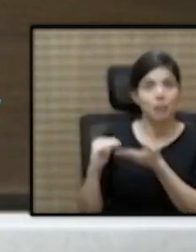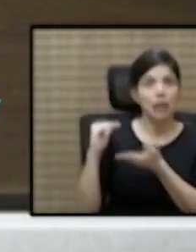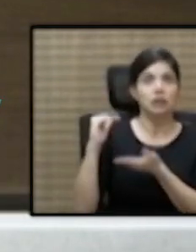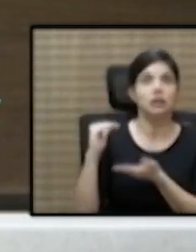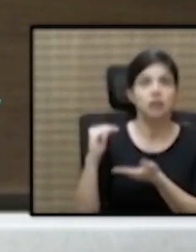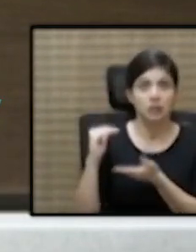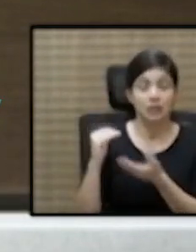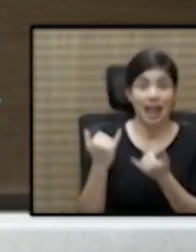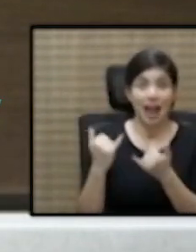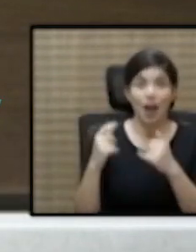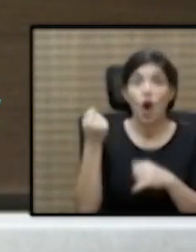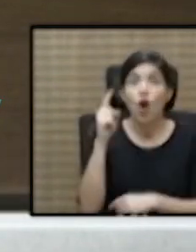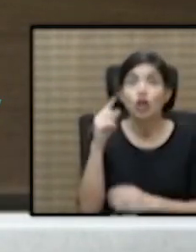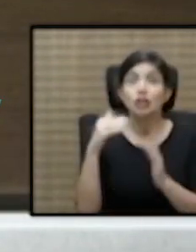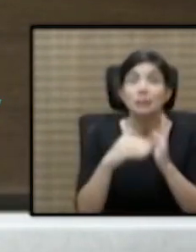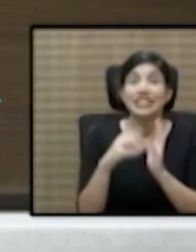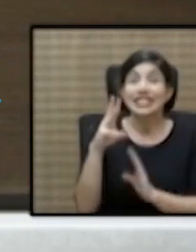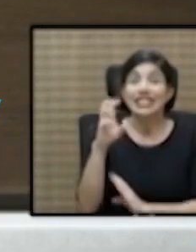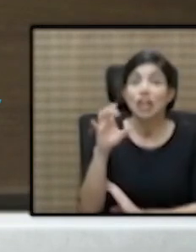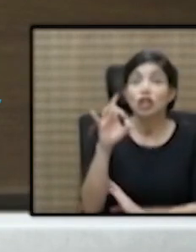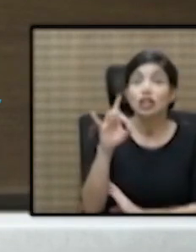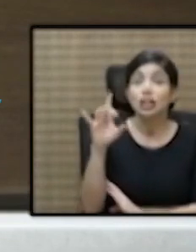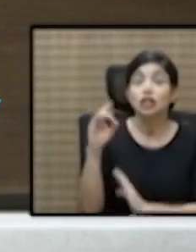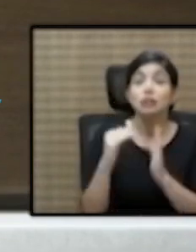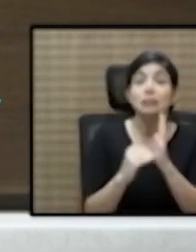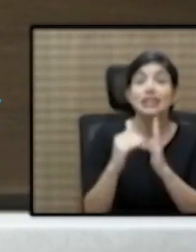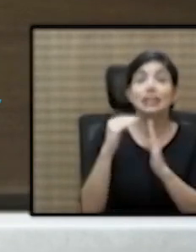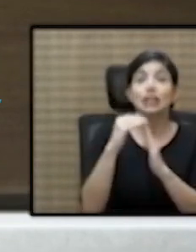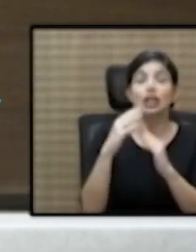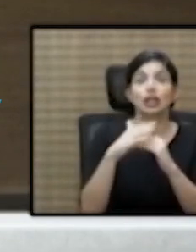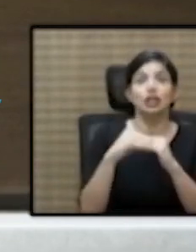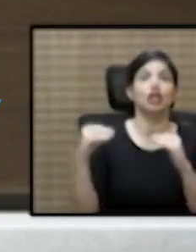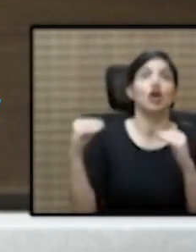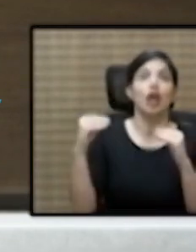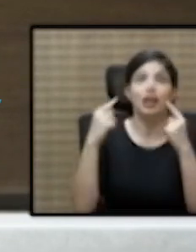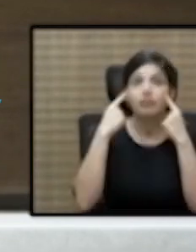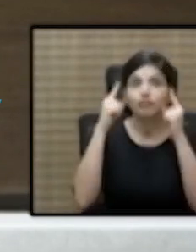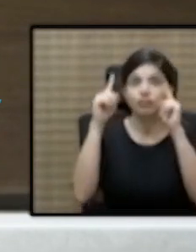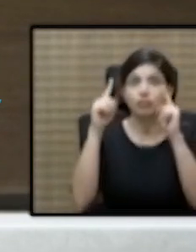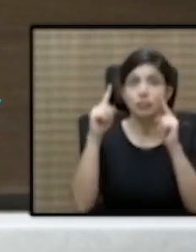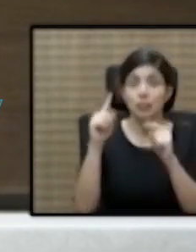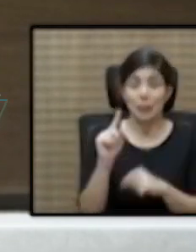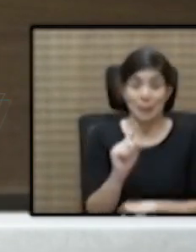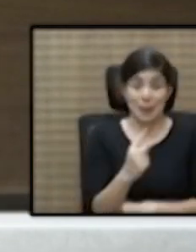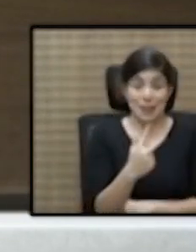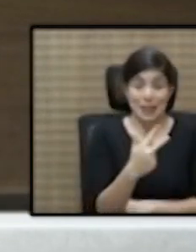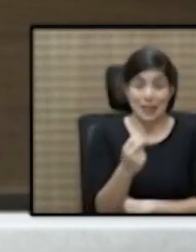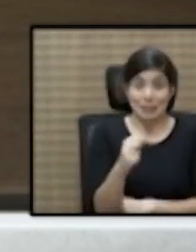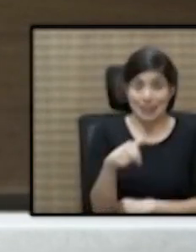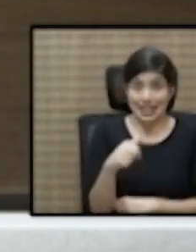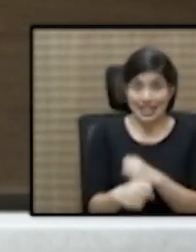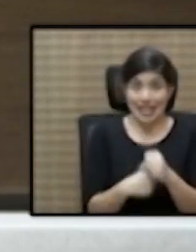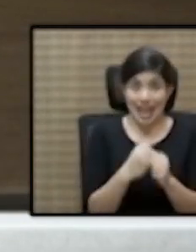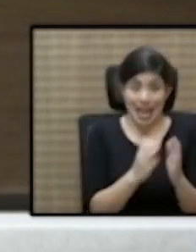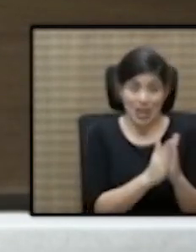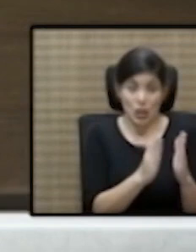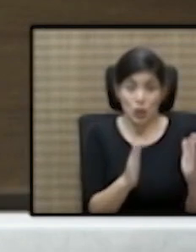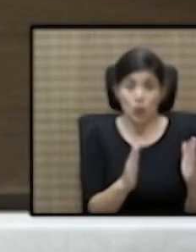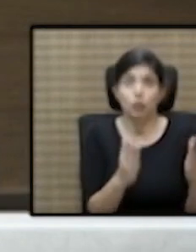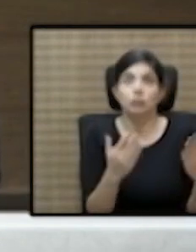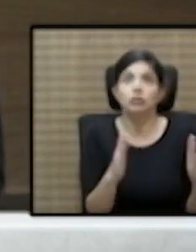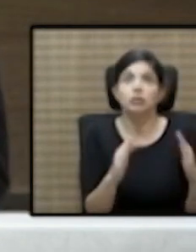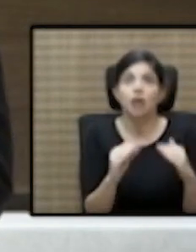alcanzando 11.688 millones de dólares. Al primer trimestre de este año, tuvieron ya